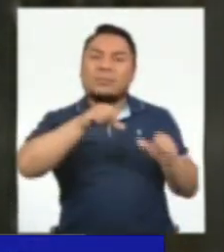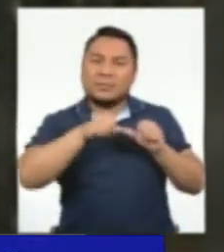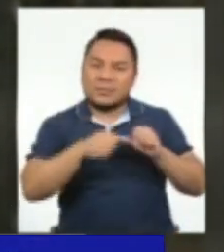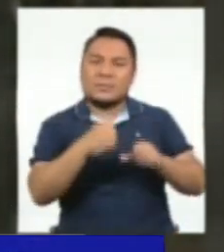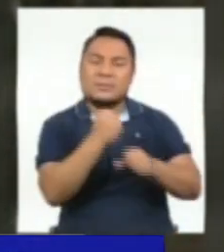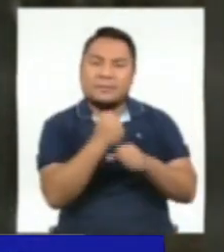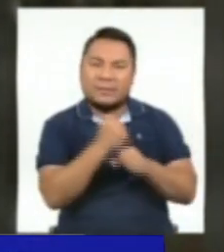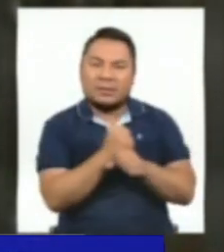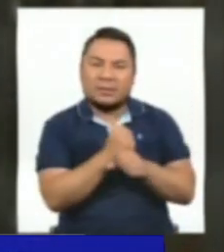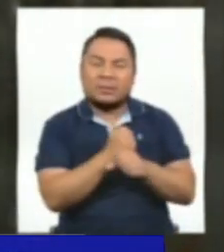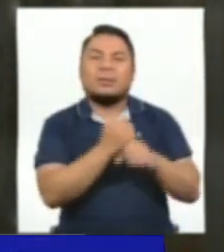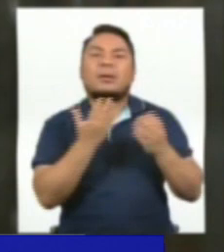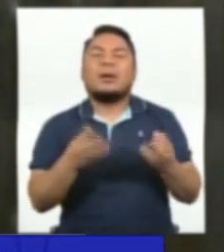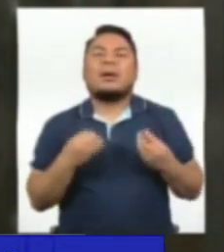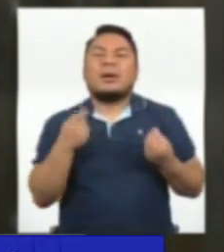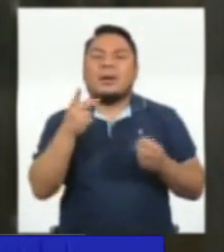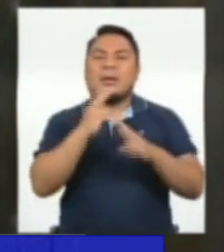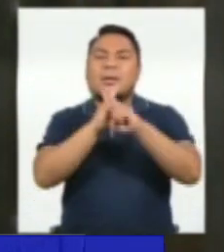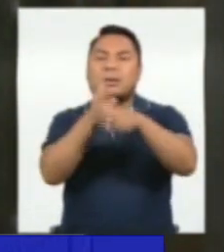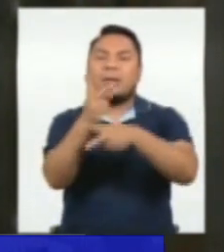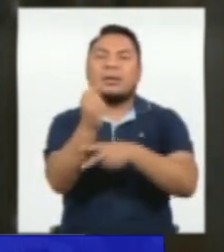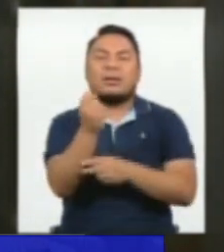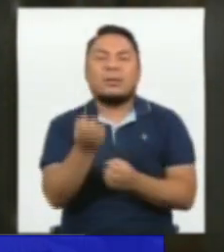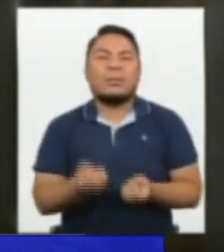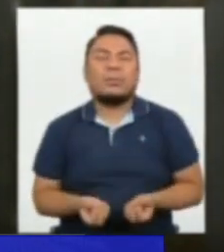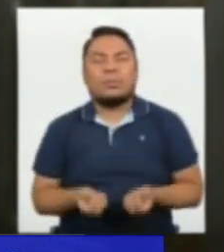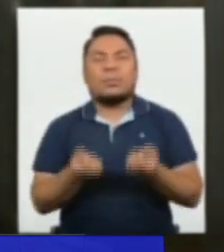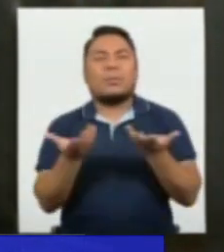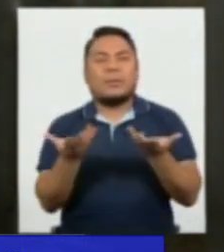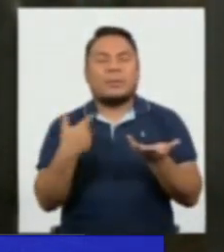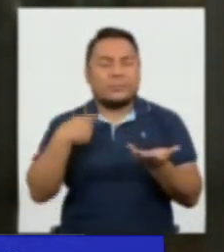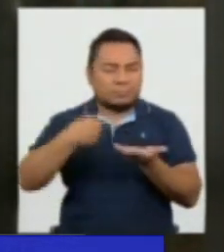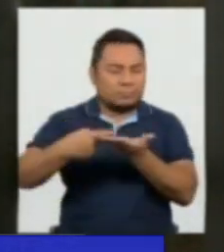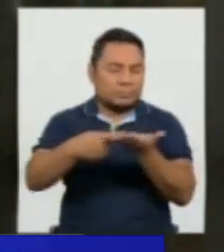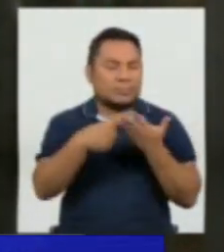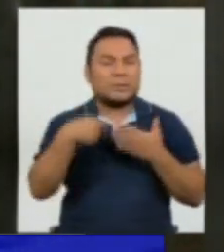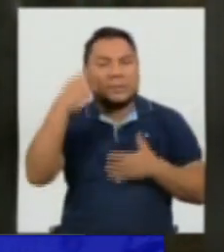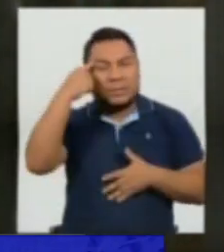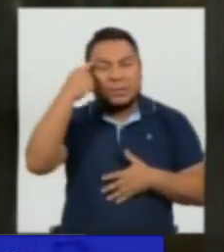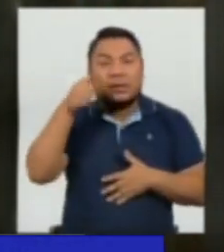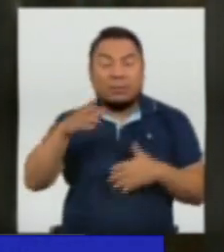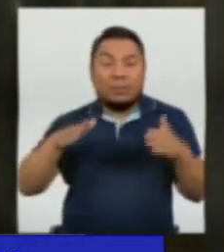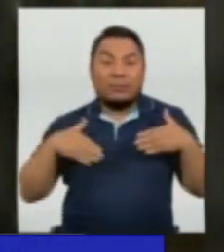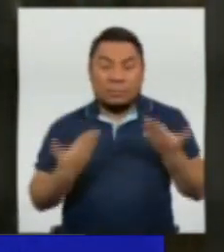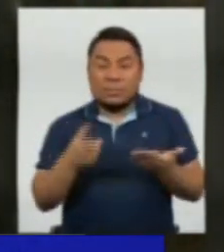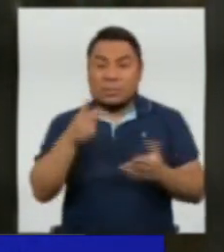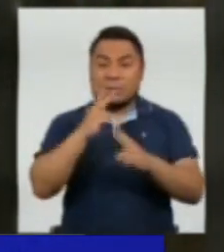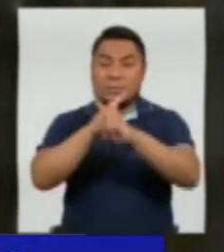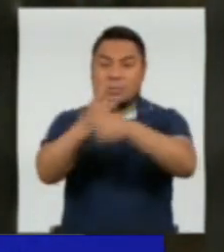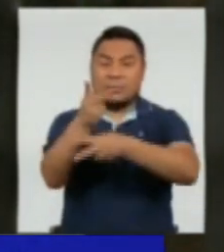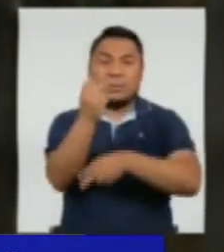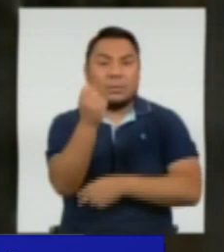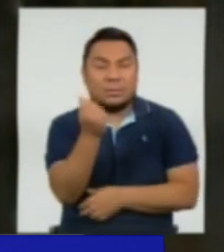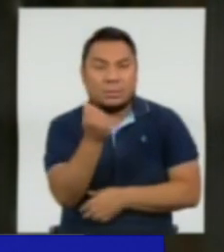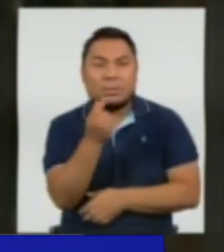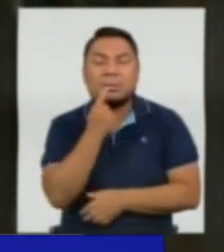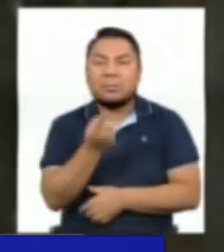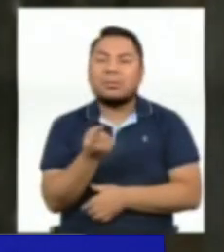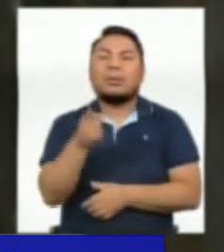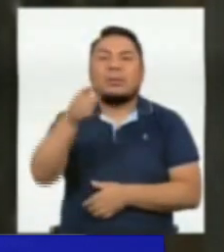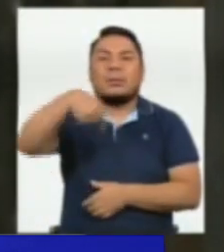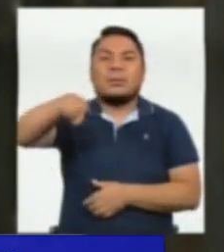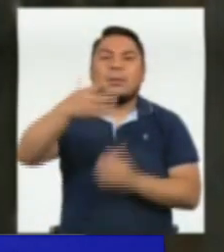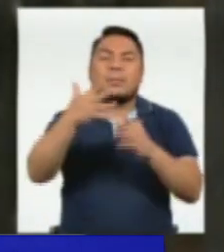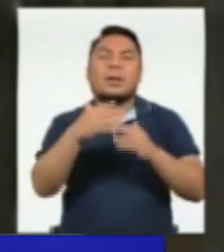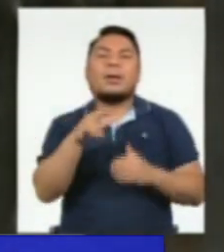¿Cuál es el tamaño de este crédito? Se ha definido como referente que puede ser el crédito al monto menor